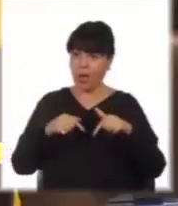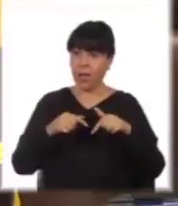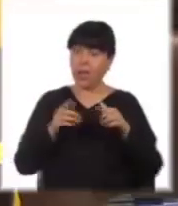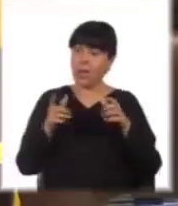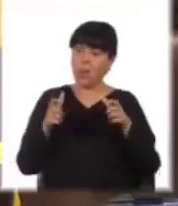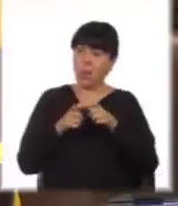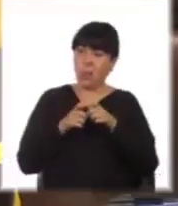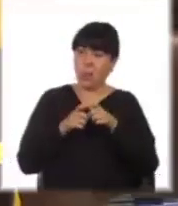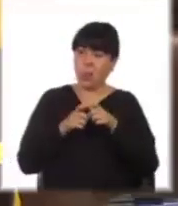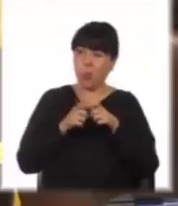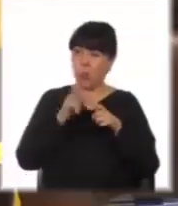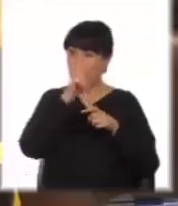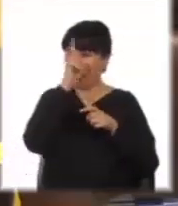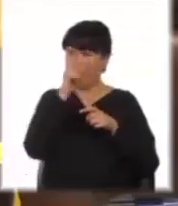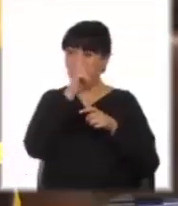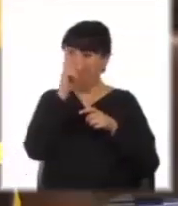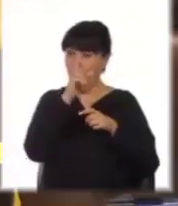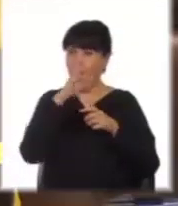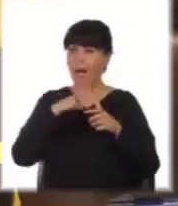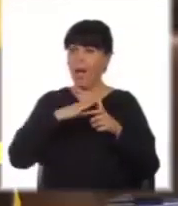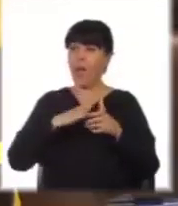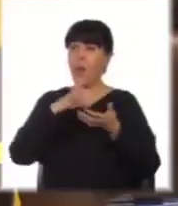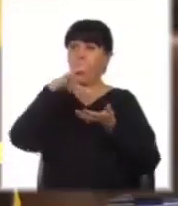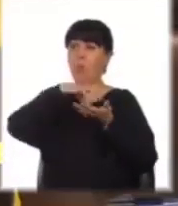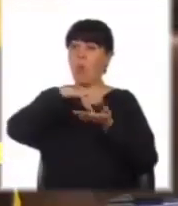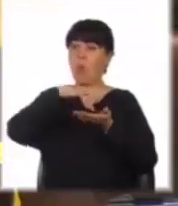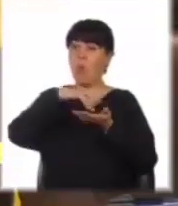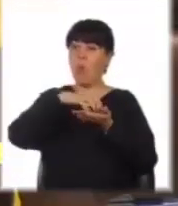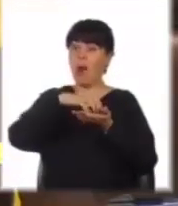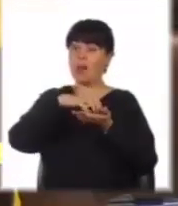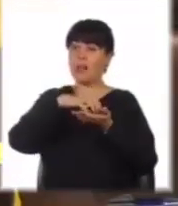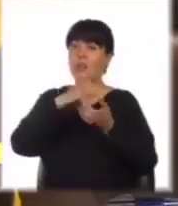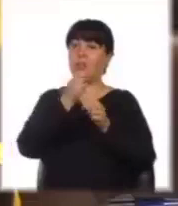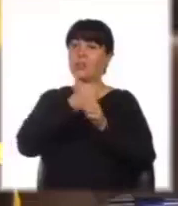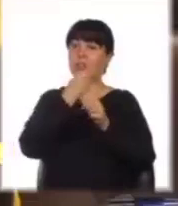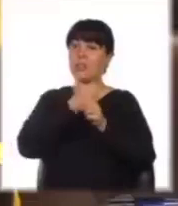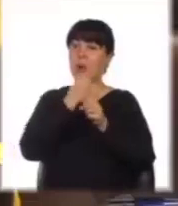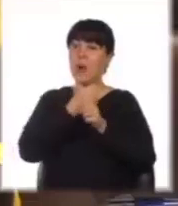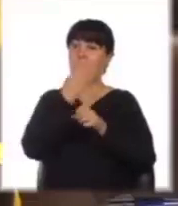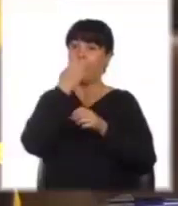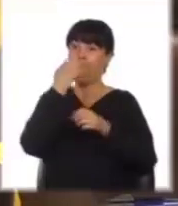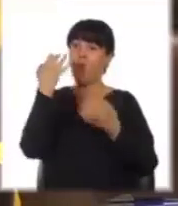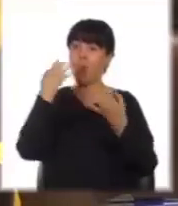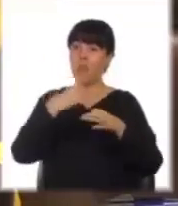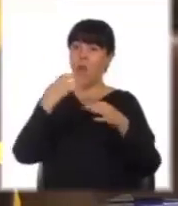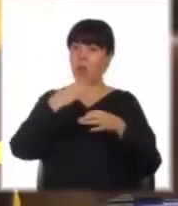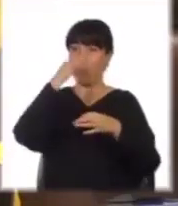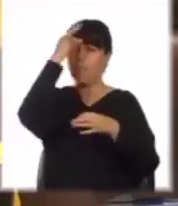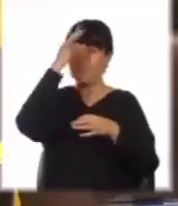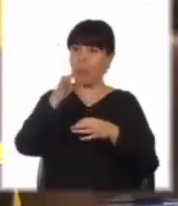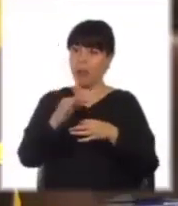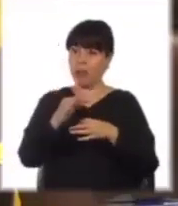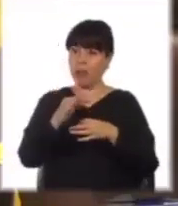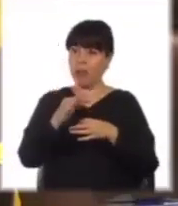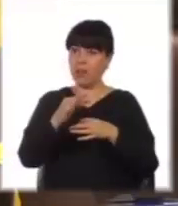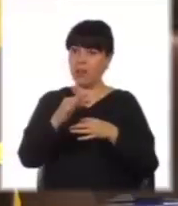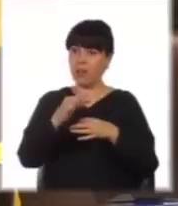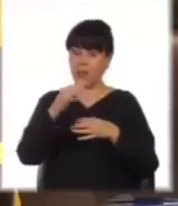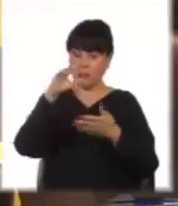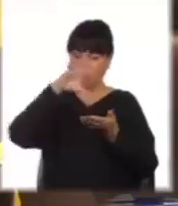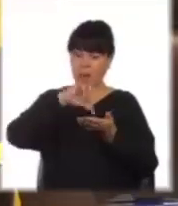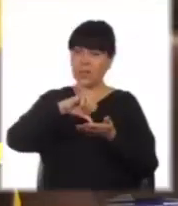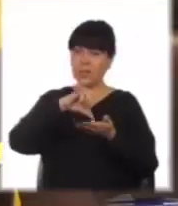Uruguay también tenemos centros de referencia donde se hacen las cosas muy bien y donde técnicos y técnicas de nuestro